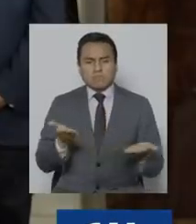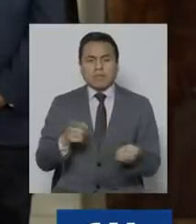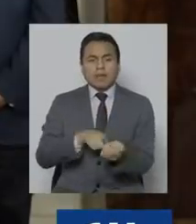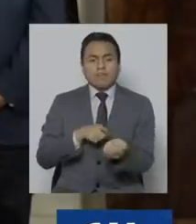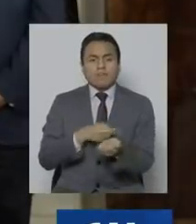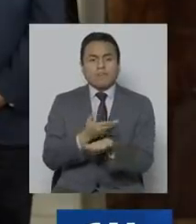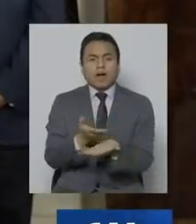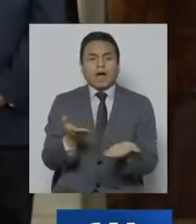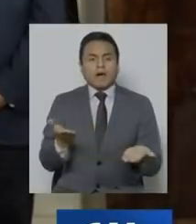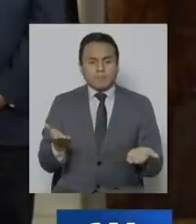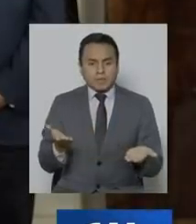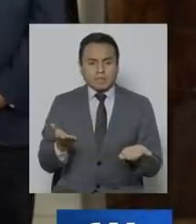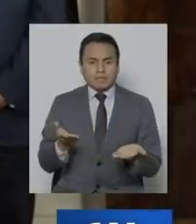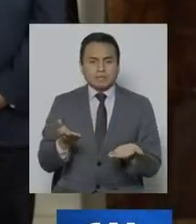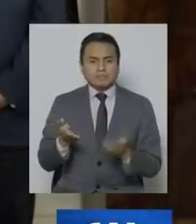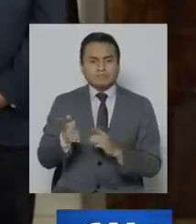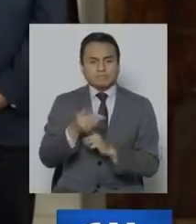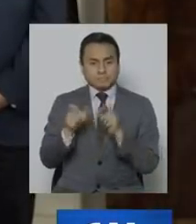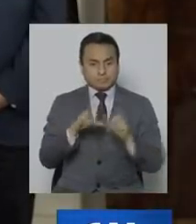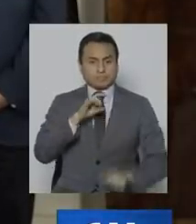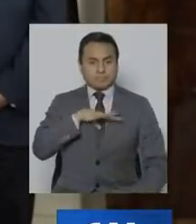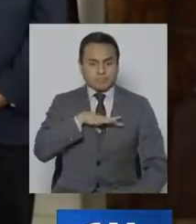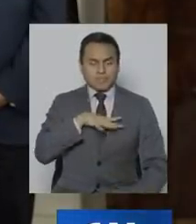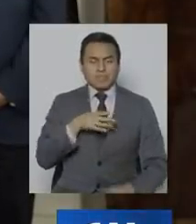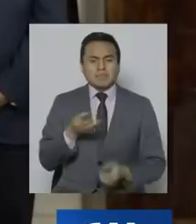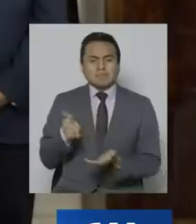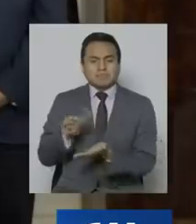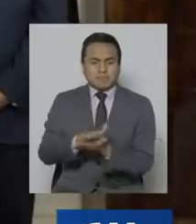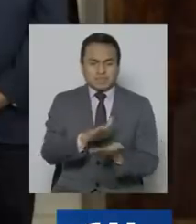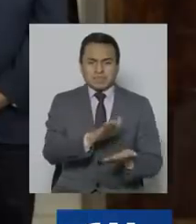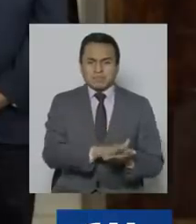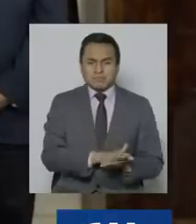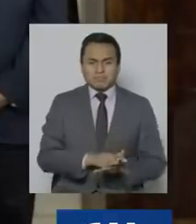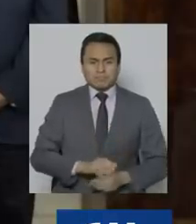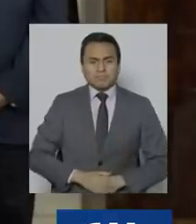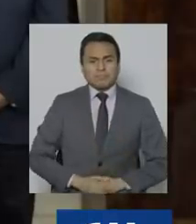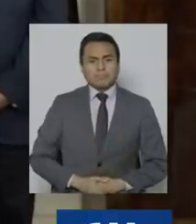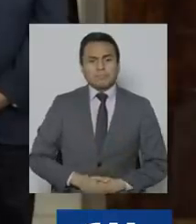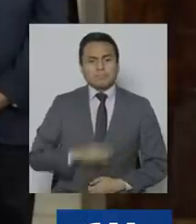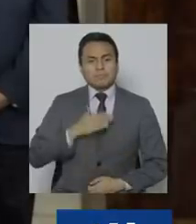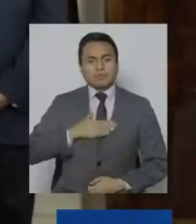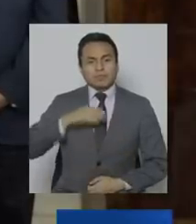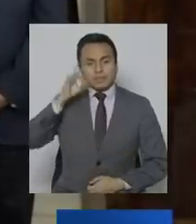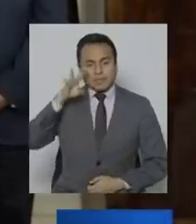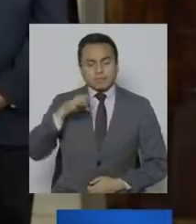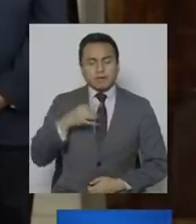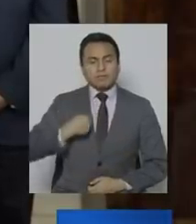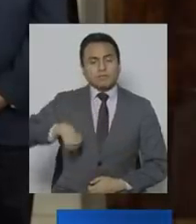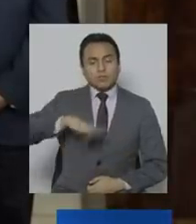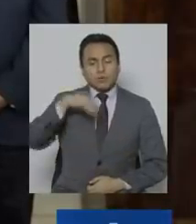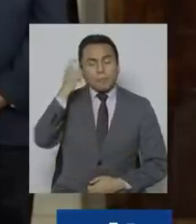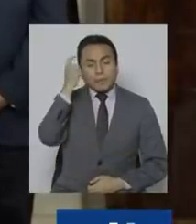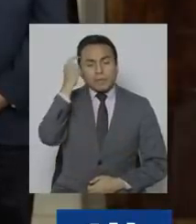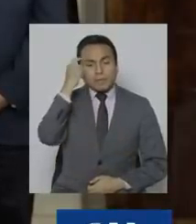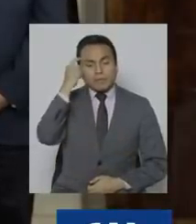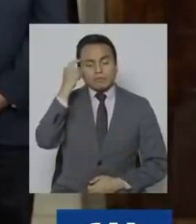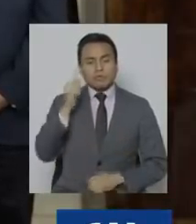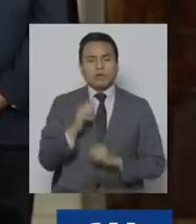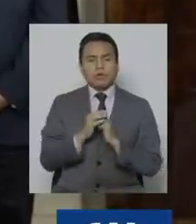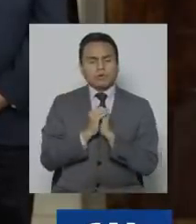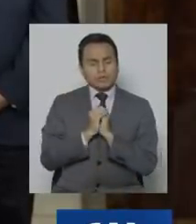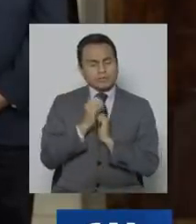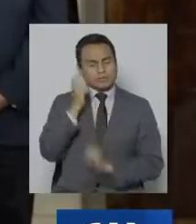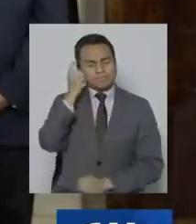familias de nuestros compatriotas que han perdido su vida. Y quiero que sepan que nuestros pensamientos y nuestras